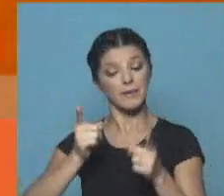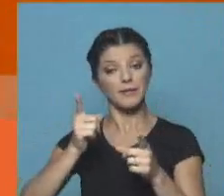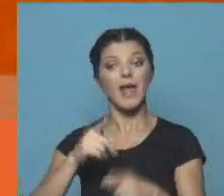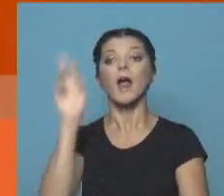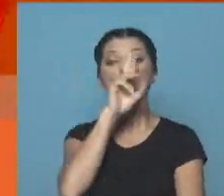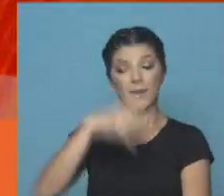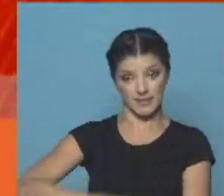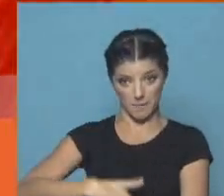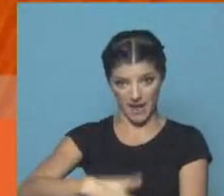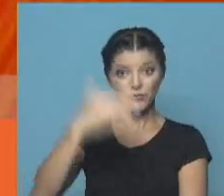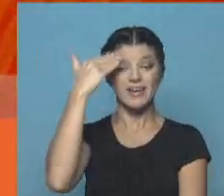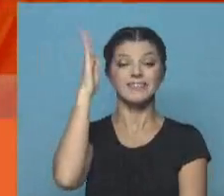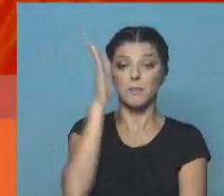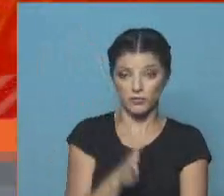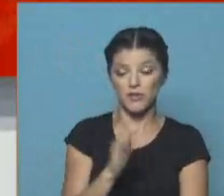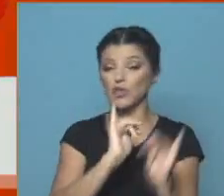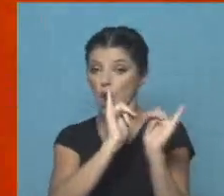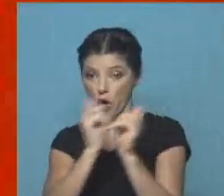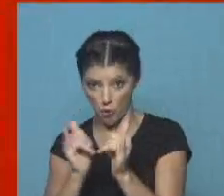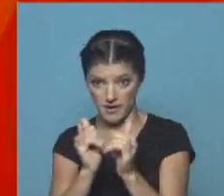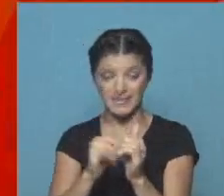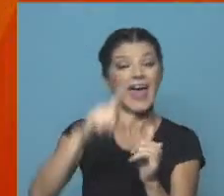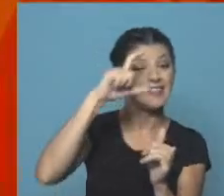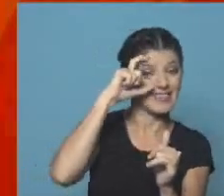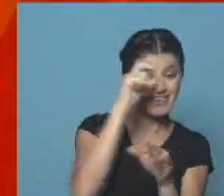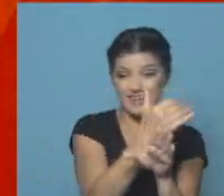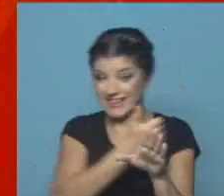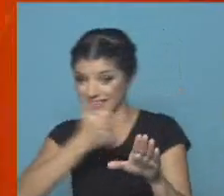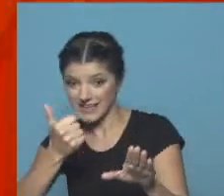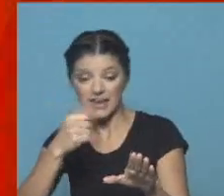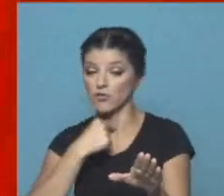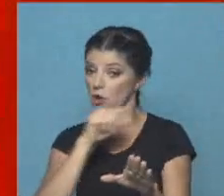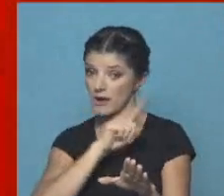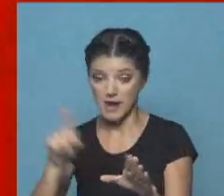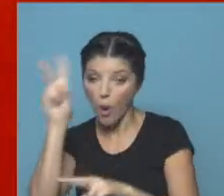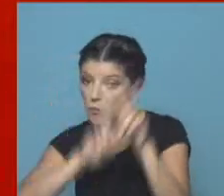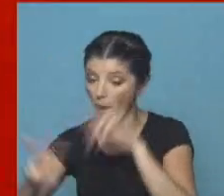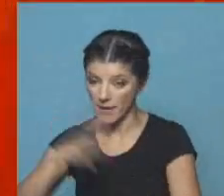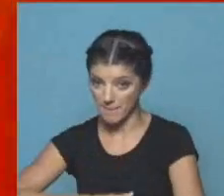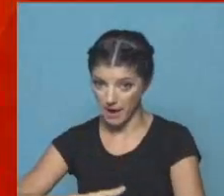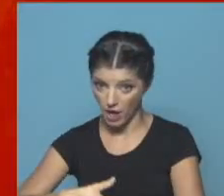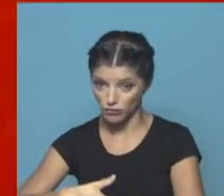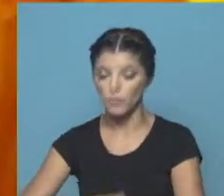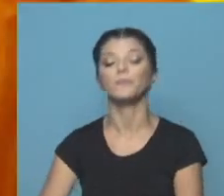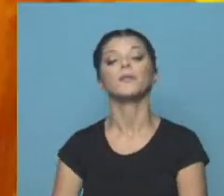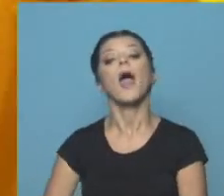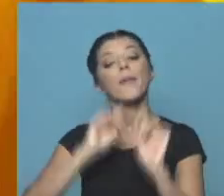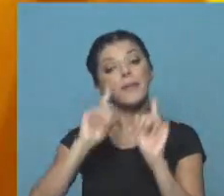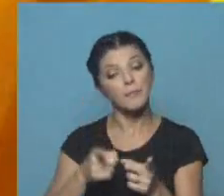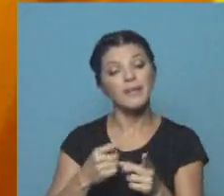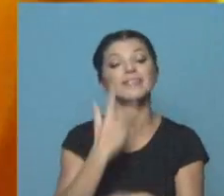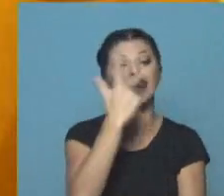embarazos son adolescentes, 6 de cada 10 no planificados. Y señala que en nuestro país, uno de cada